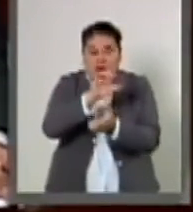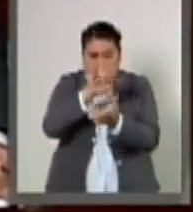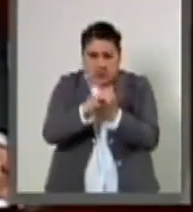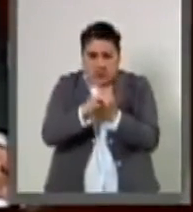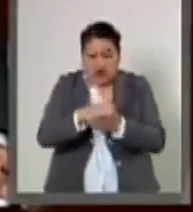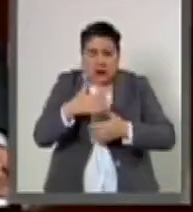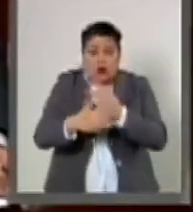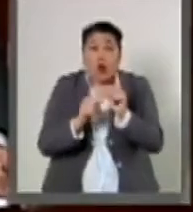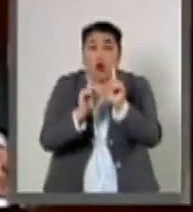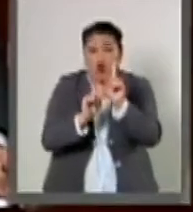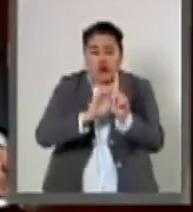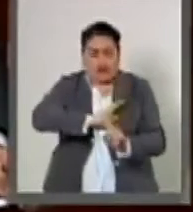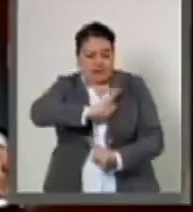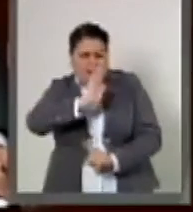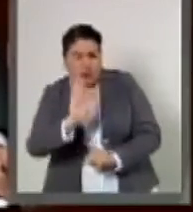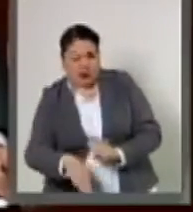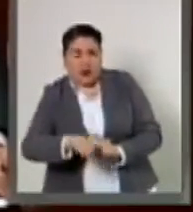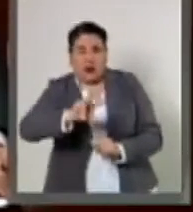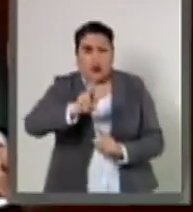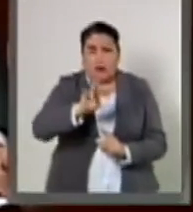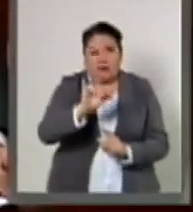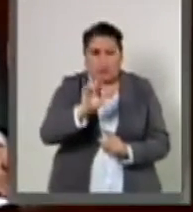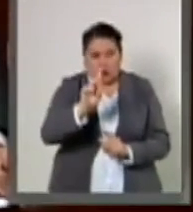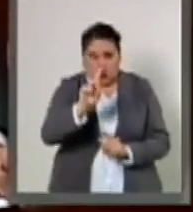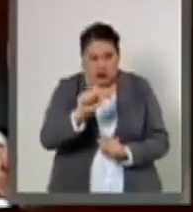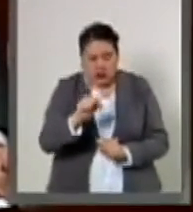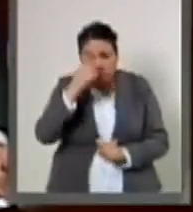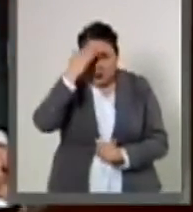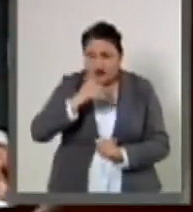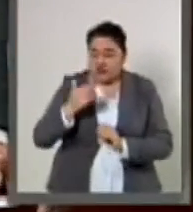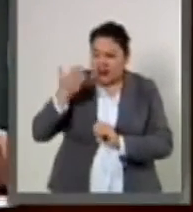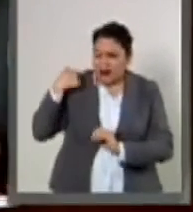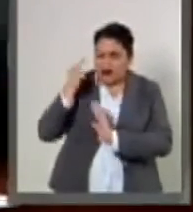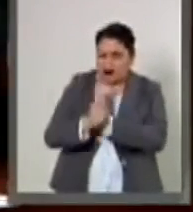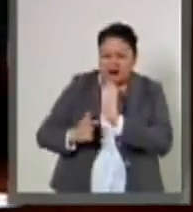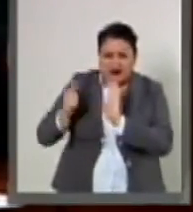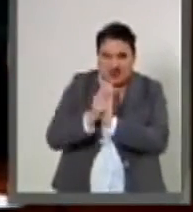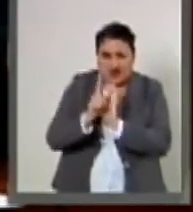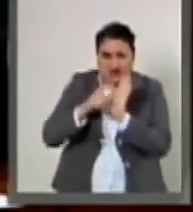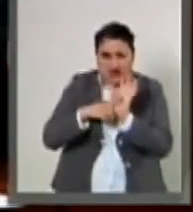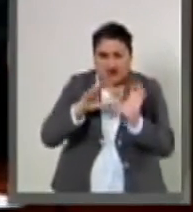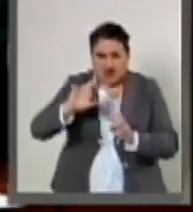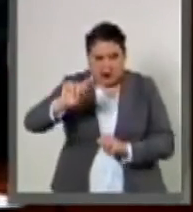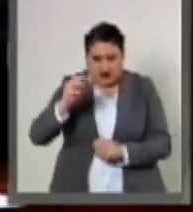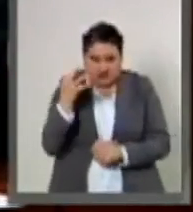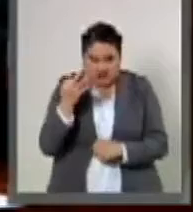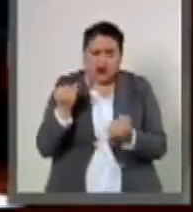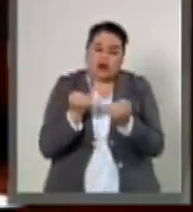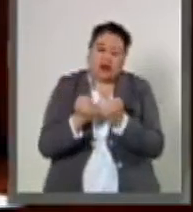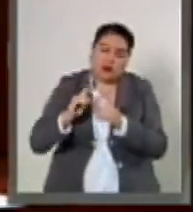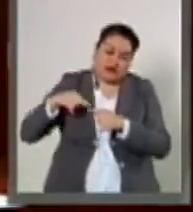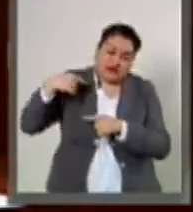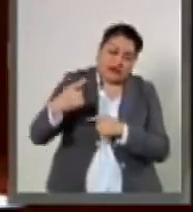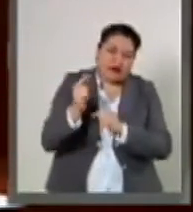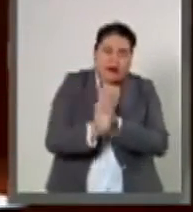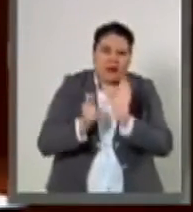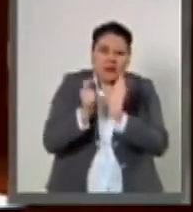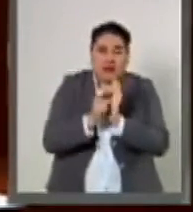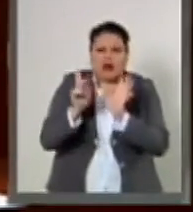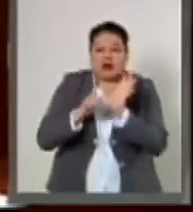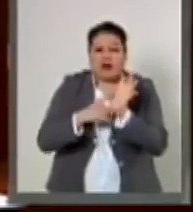la Ley del Seguro Social de 1973 como en la nueva ley expedida en